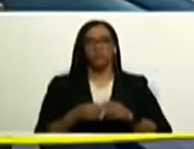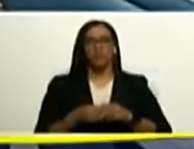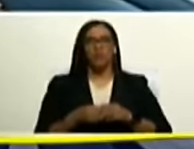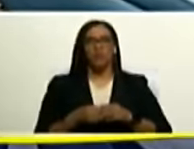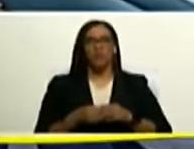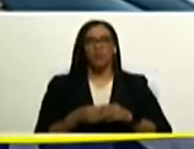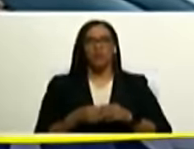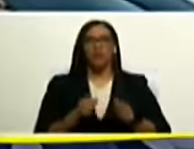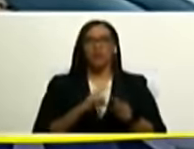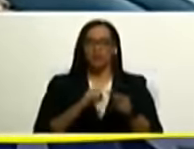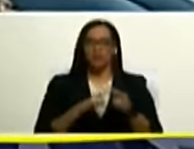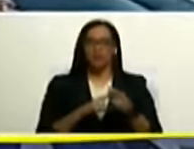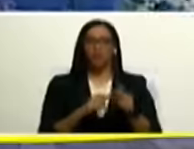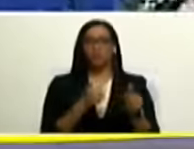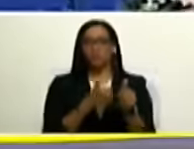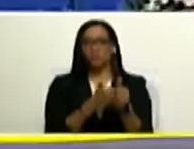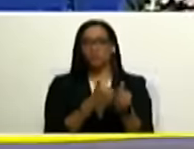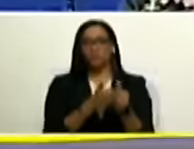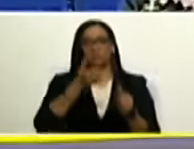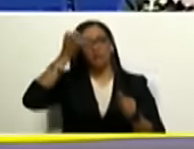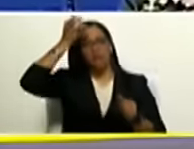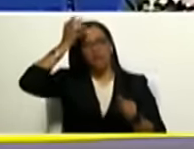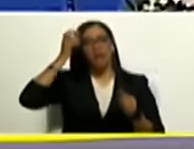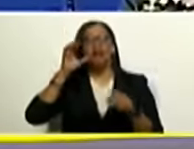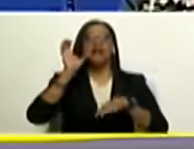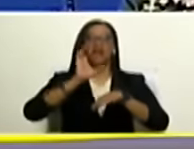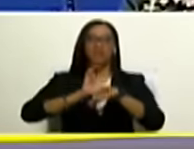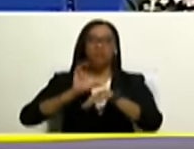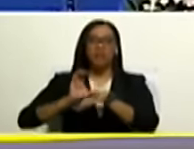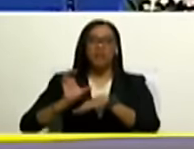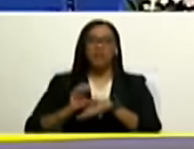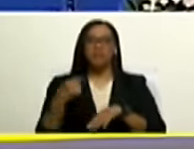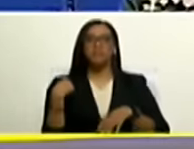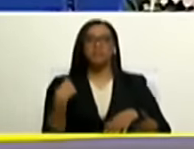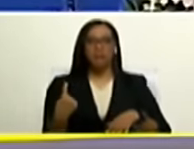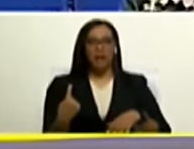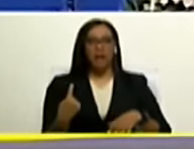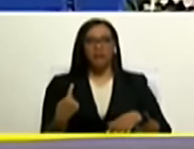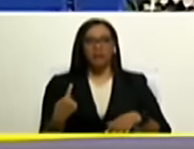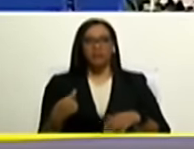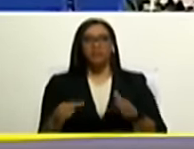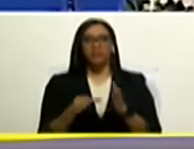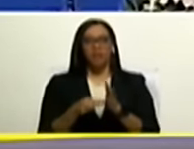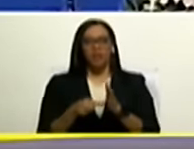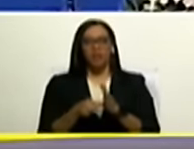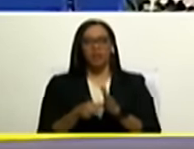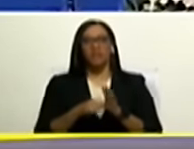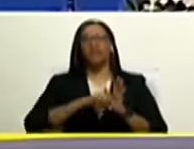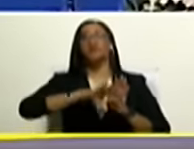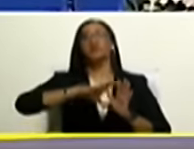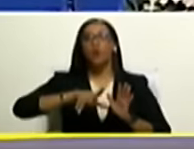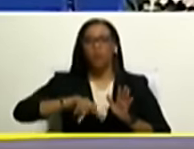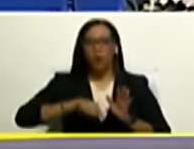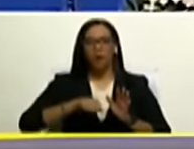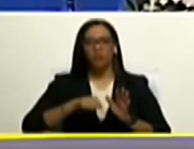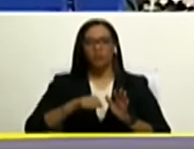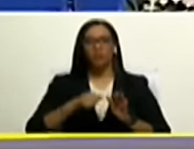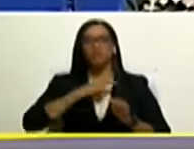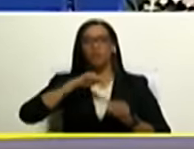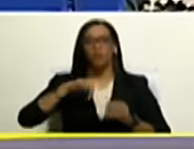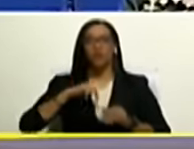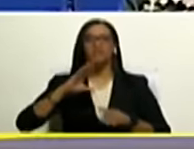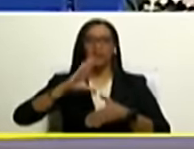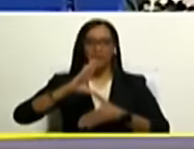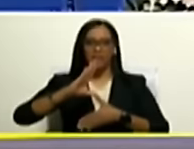Convierte en virreinato las ciudades principales de donde saquearon y se robaron de nuestra